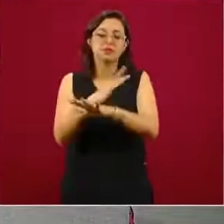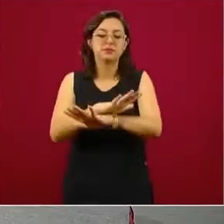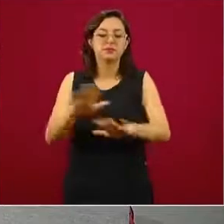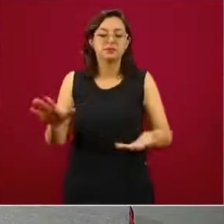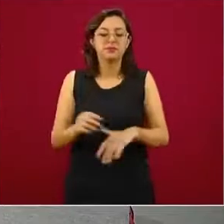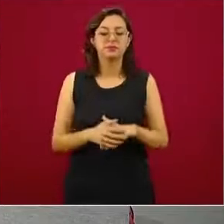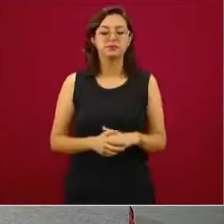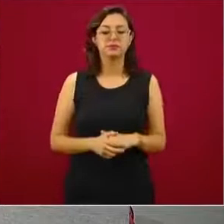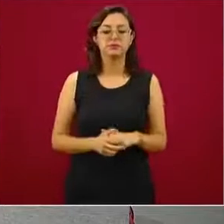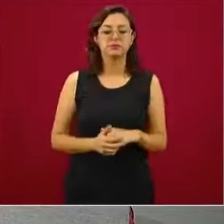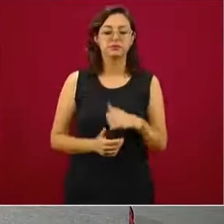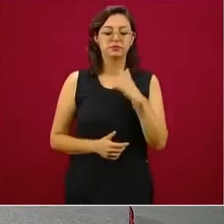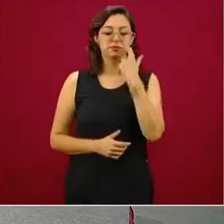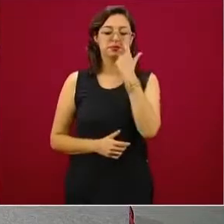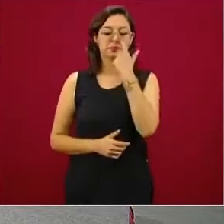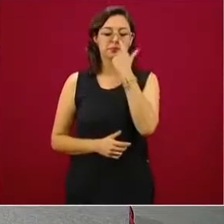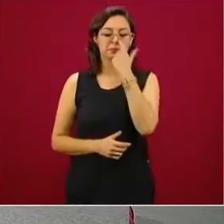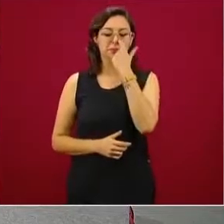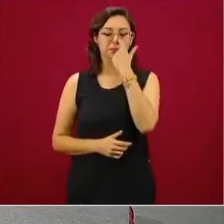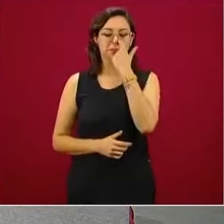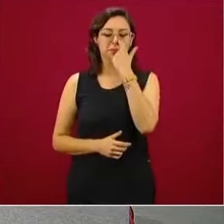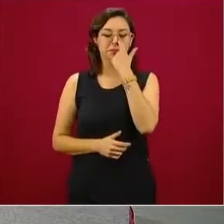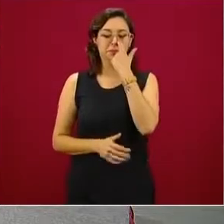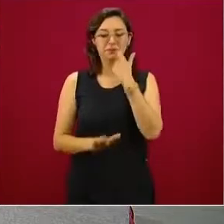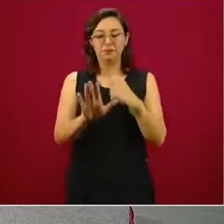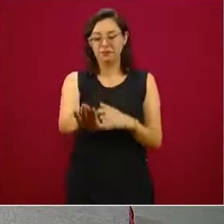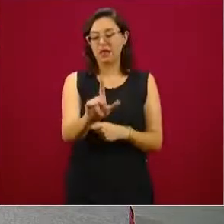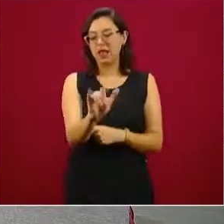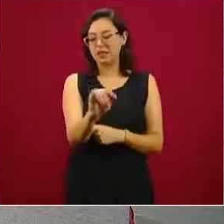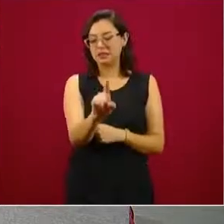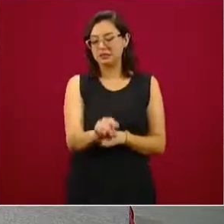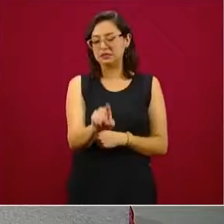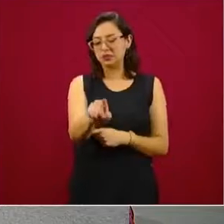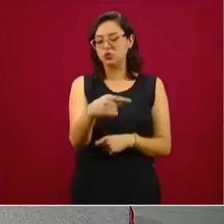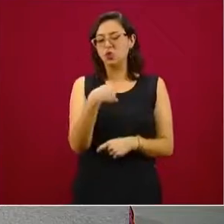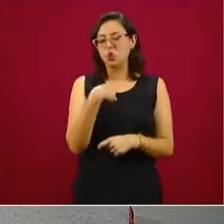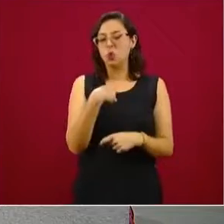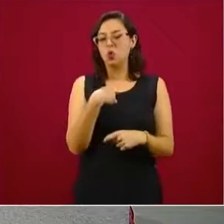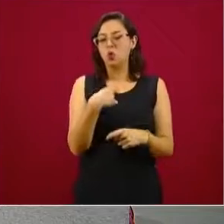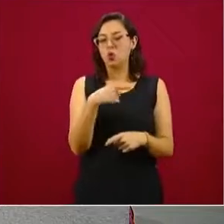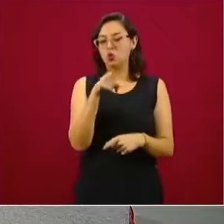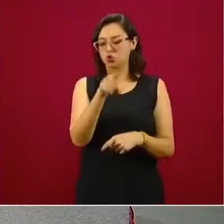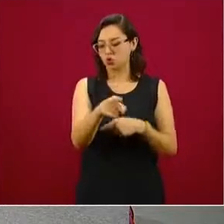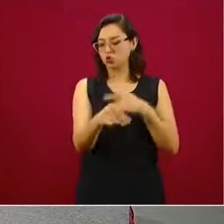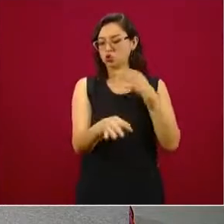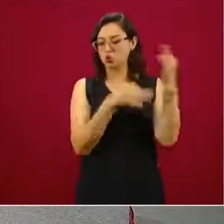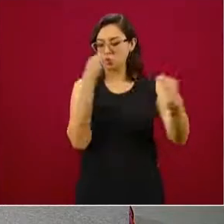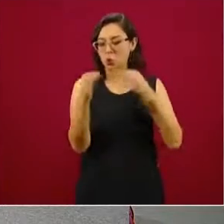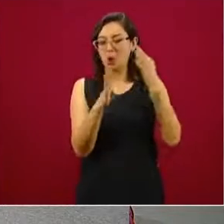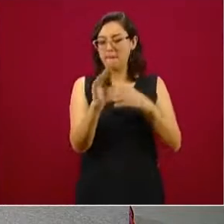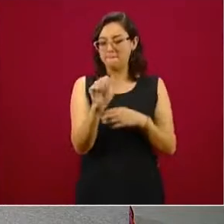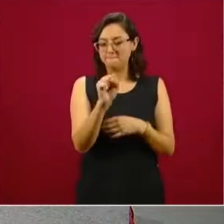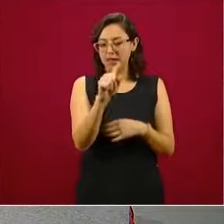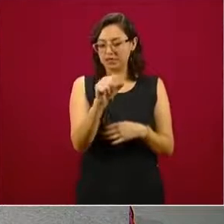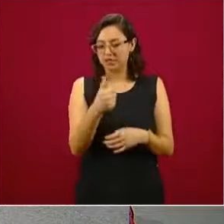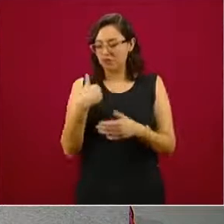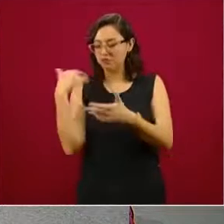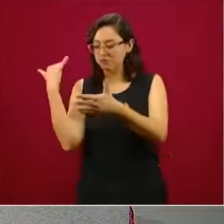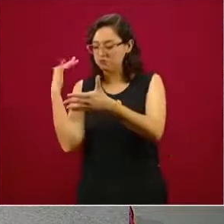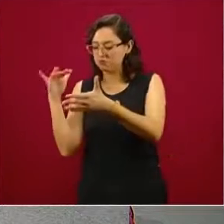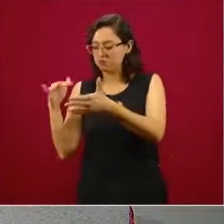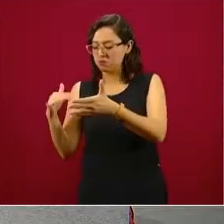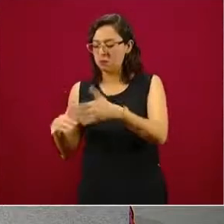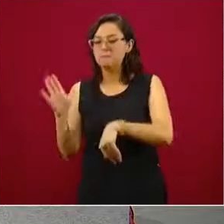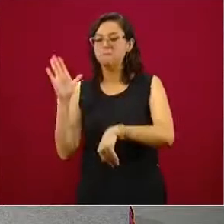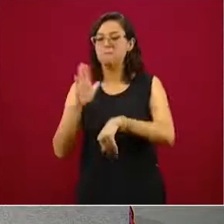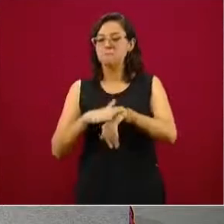Espérame, sobre esto nada más le propongo, Liz, voy a leer con atención el reportaje del diario Basta y mañana lo abordamos para abordarlo de manera